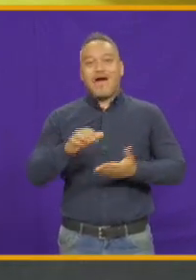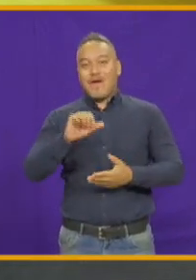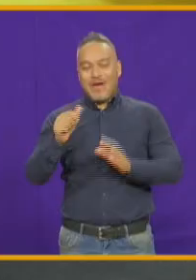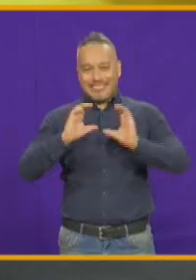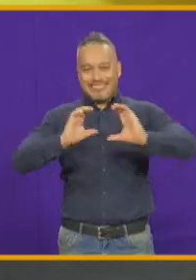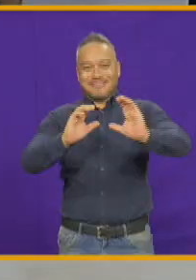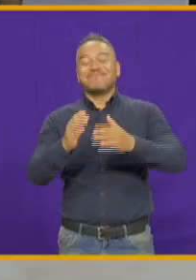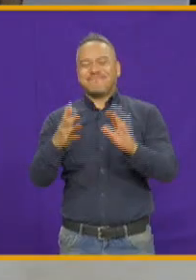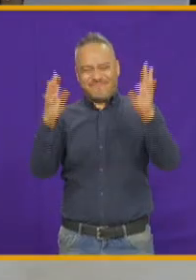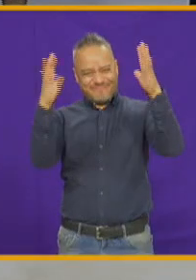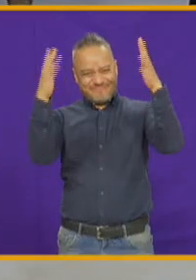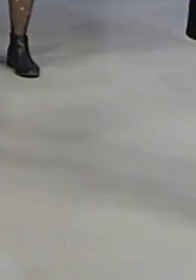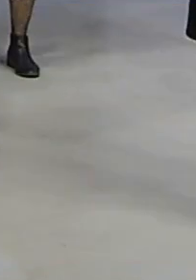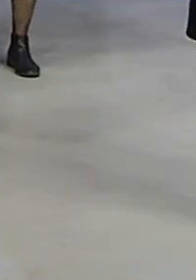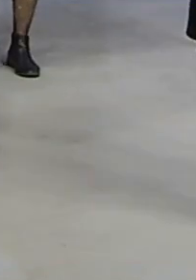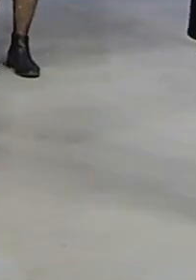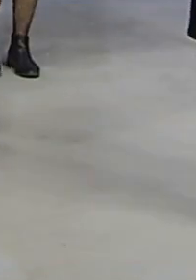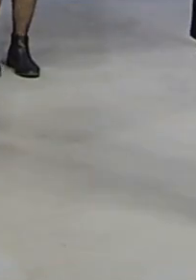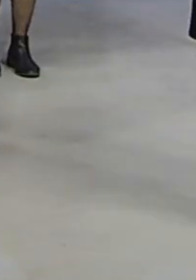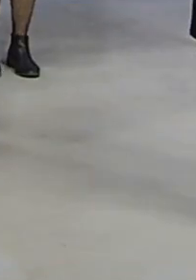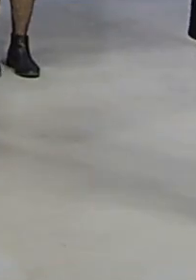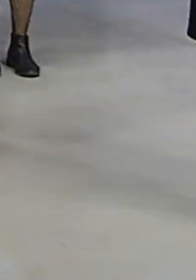para ella